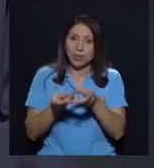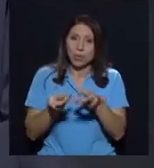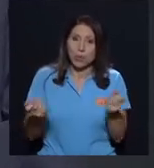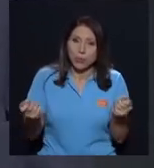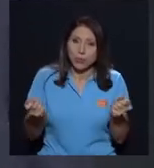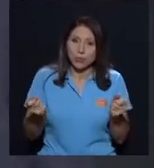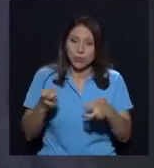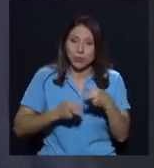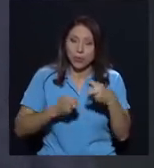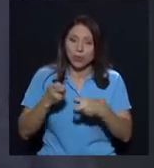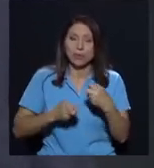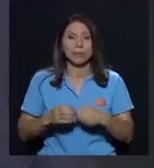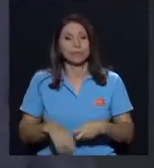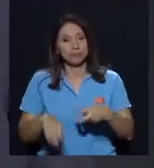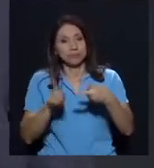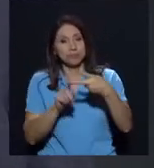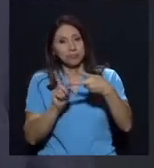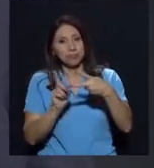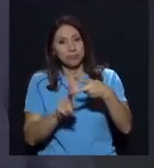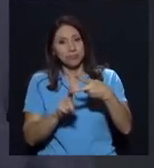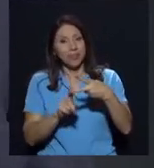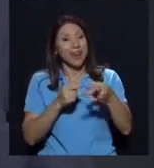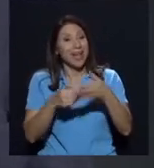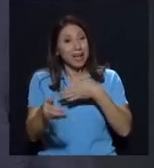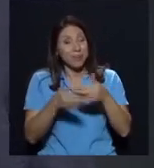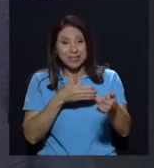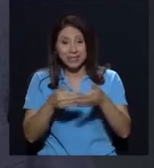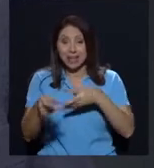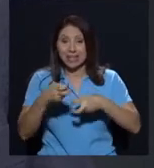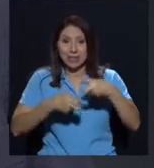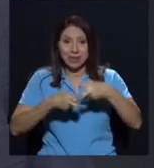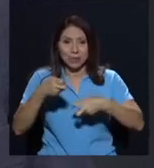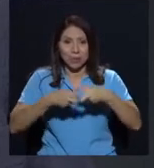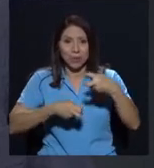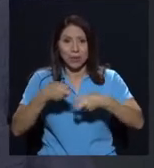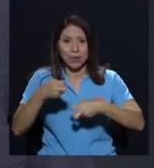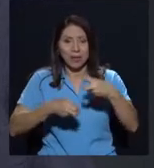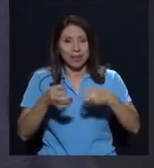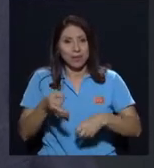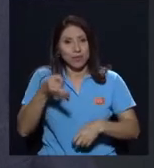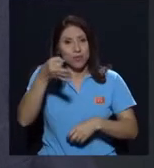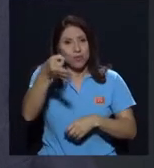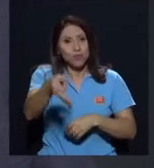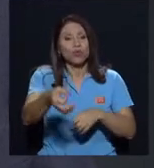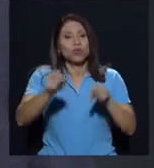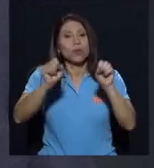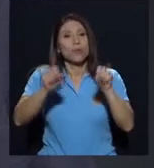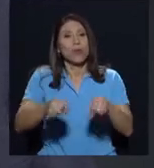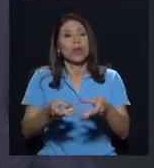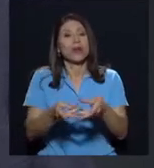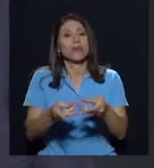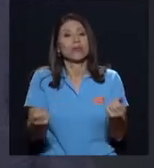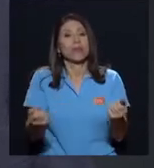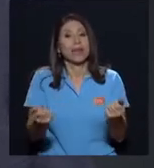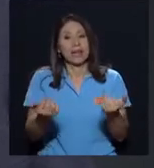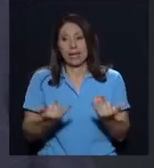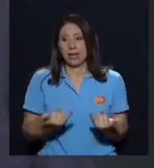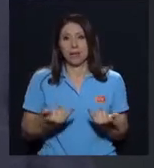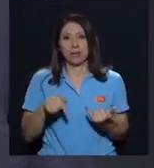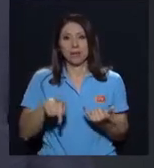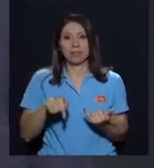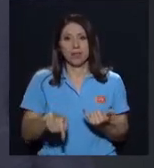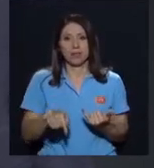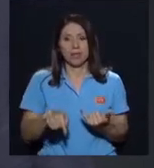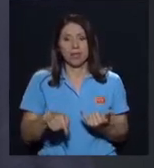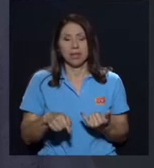que me parece de que a pesar de que se puede resolver el problema del futuro en el presente tenemos un problema de que las medidas